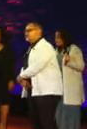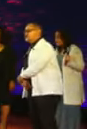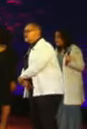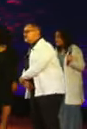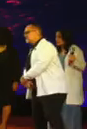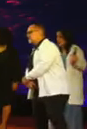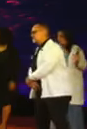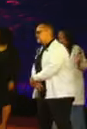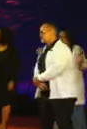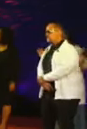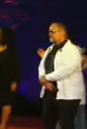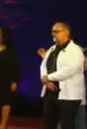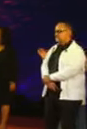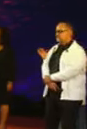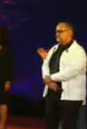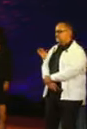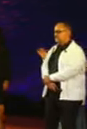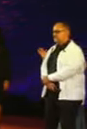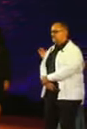rebosando.